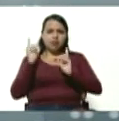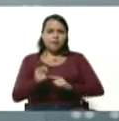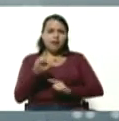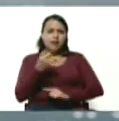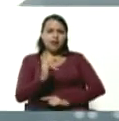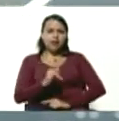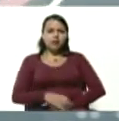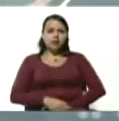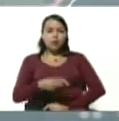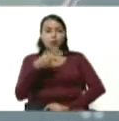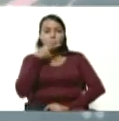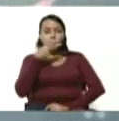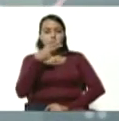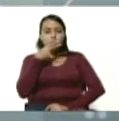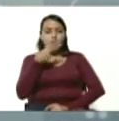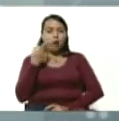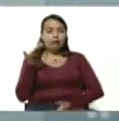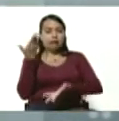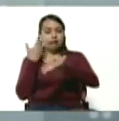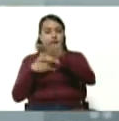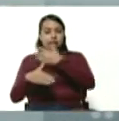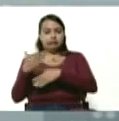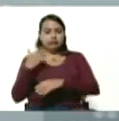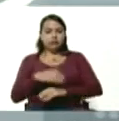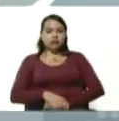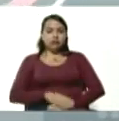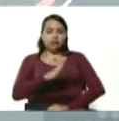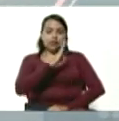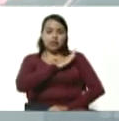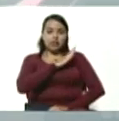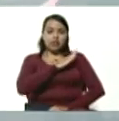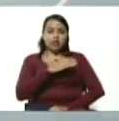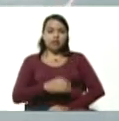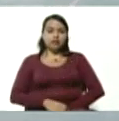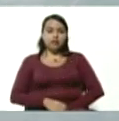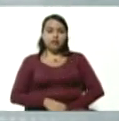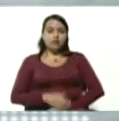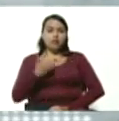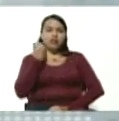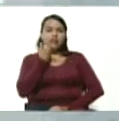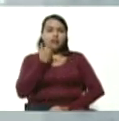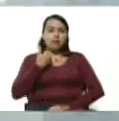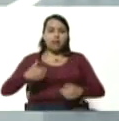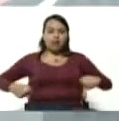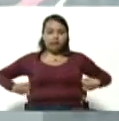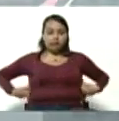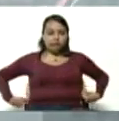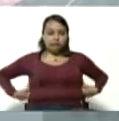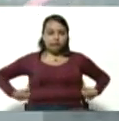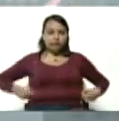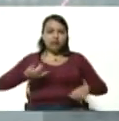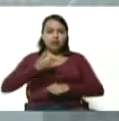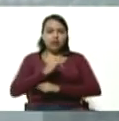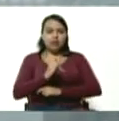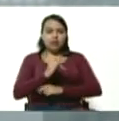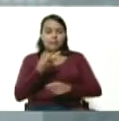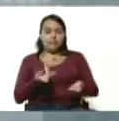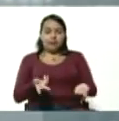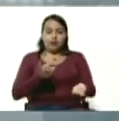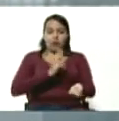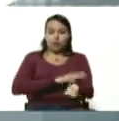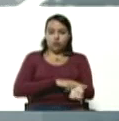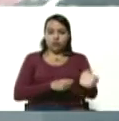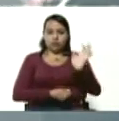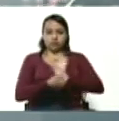un fumador crónico compulsivo, tenía una enfermedad broncopulmonar obstrucidas crónicas que seguramente agravó aún